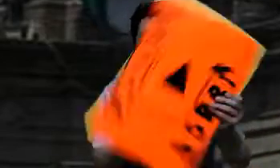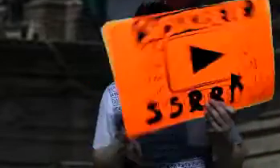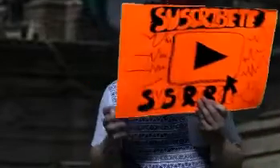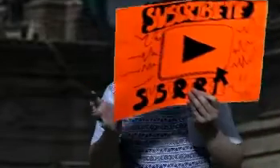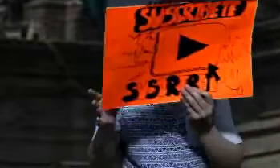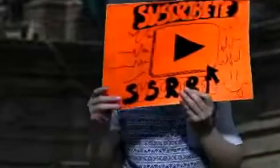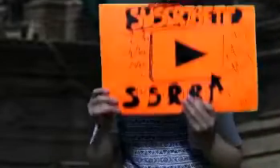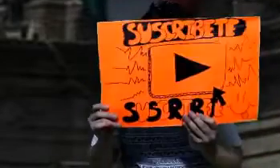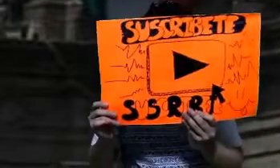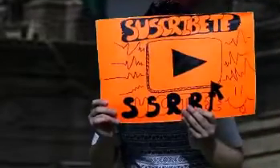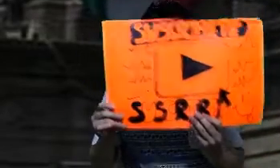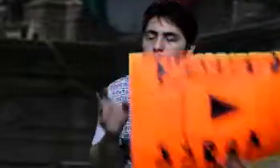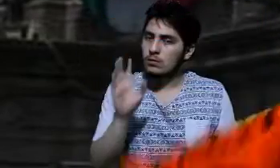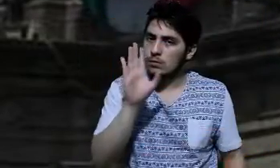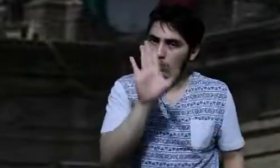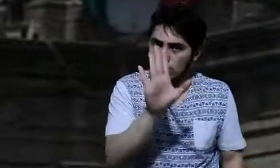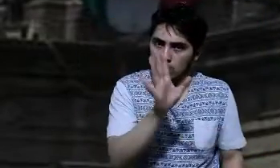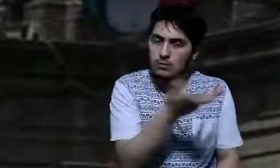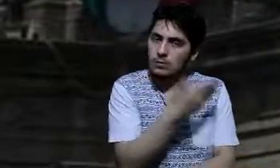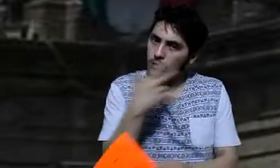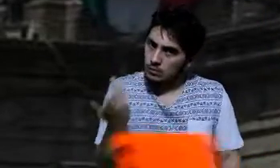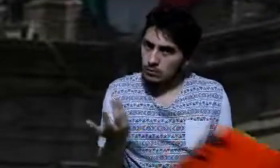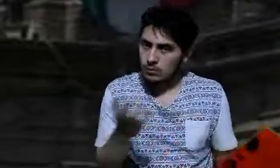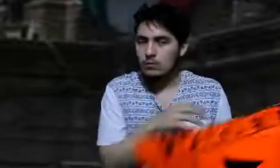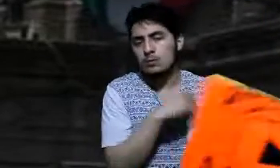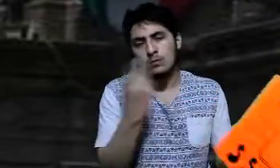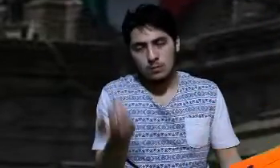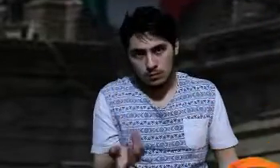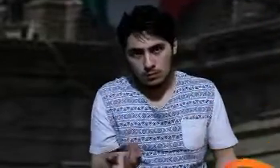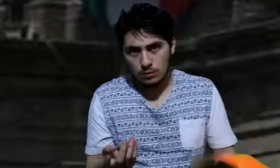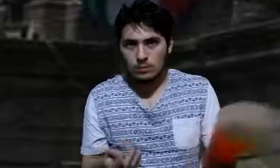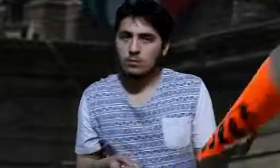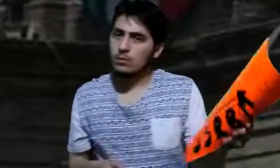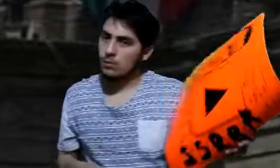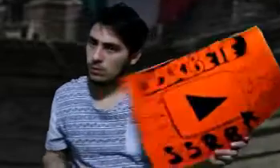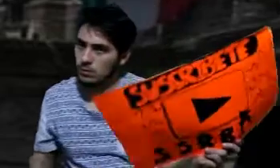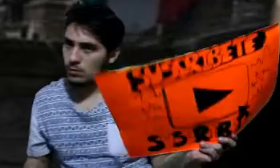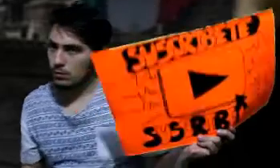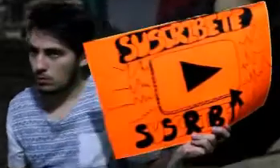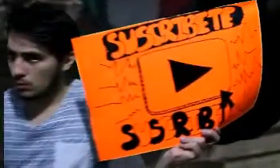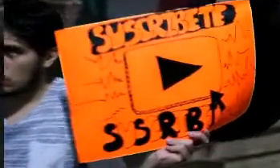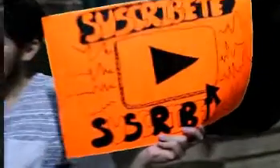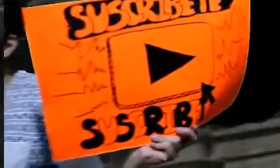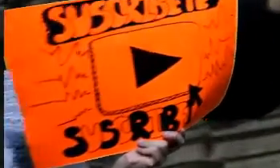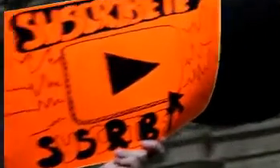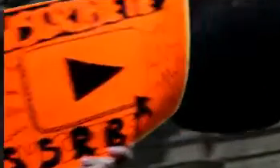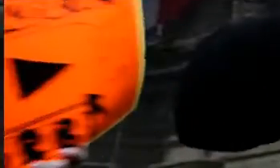quiere trabajar en mi servicio secreto o mi banda de asesinos, por favor, contáctenos a